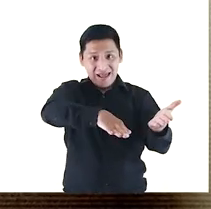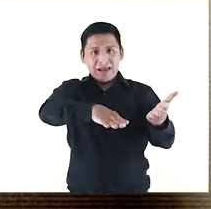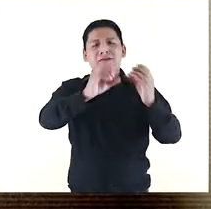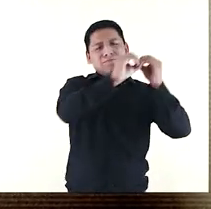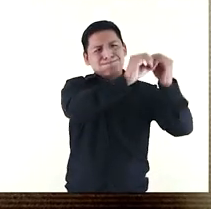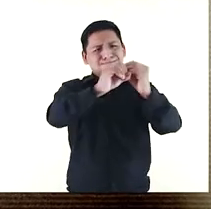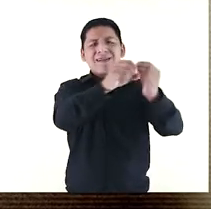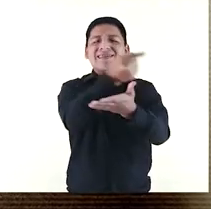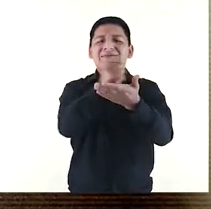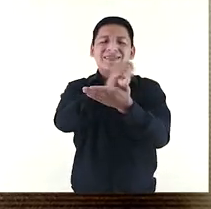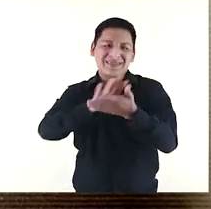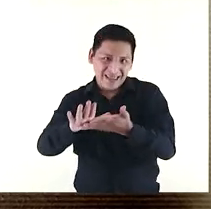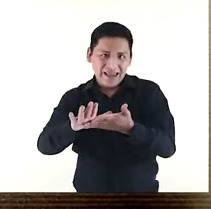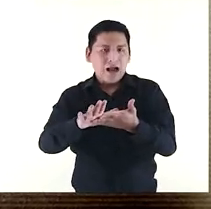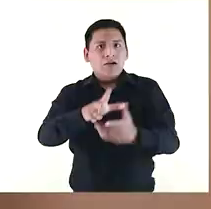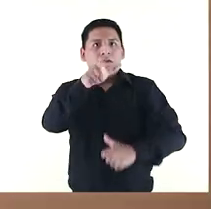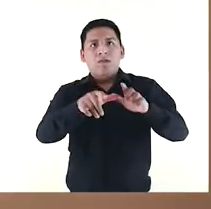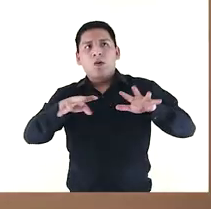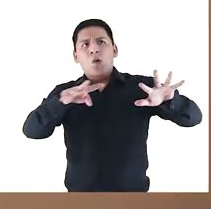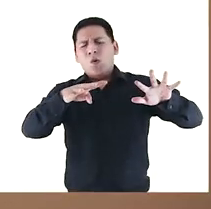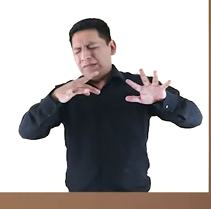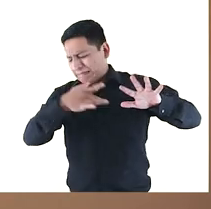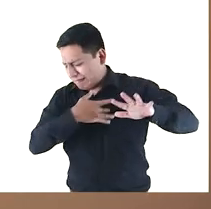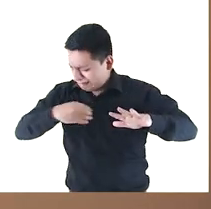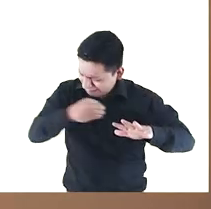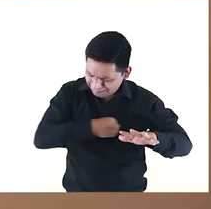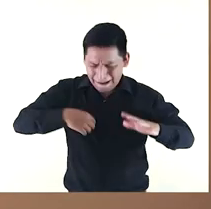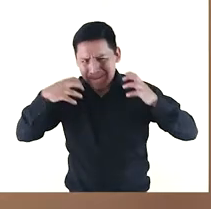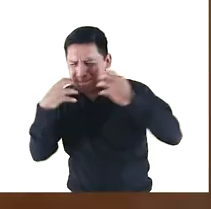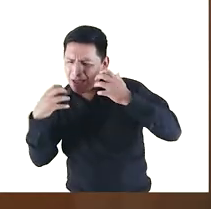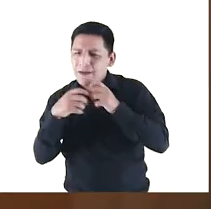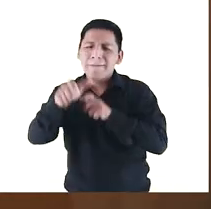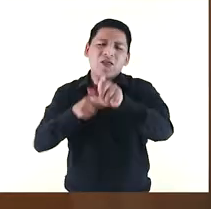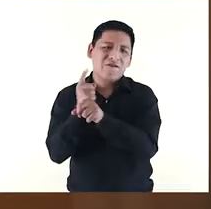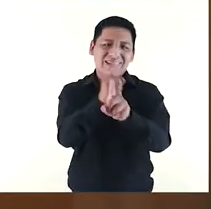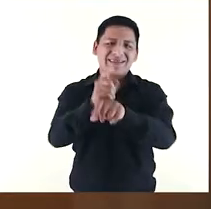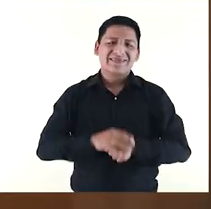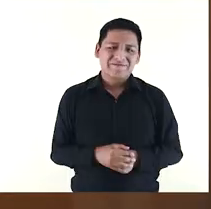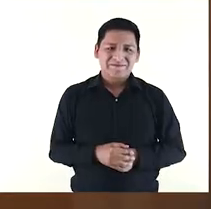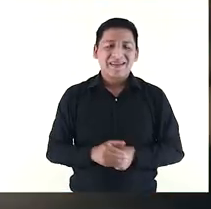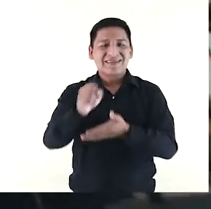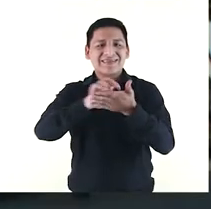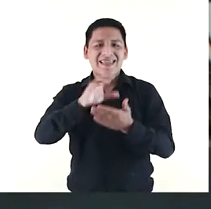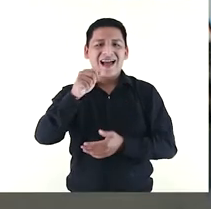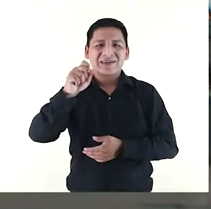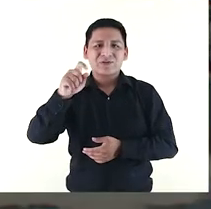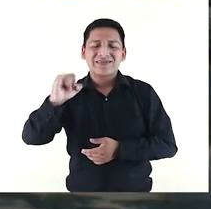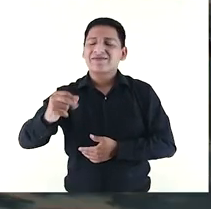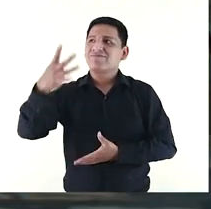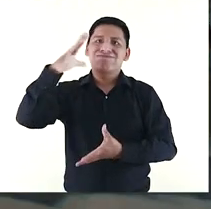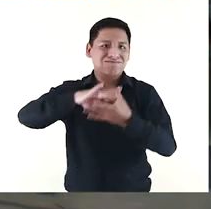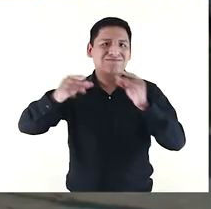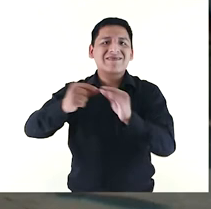se sacaba en procesión en Semana Santa y causaba verdadero arrepentimiento y miedo entre los fieles. San